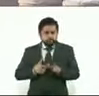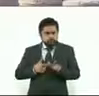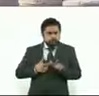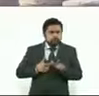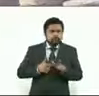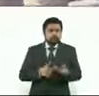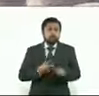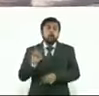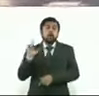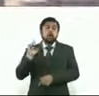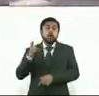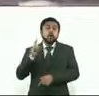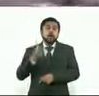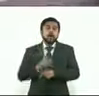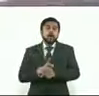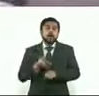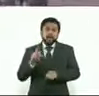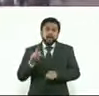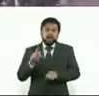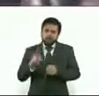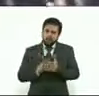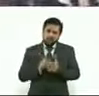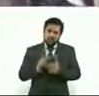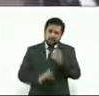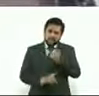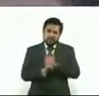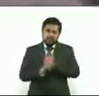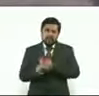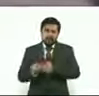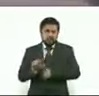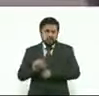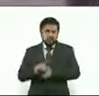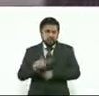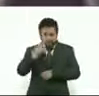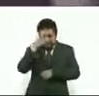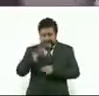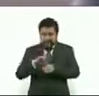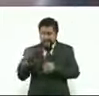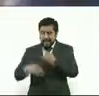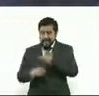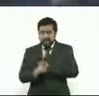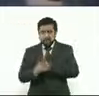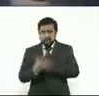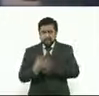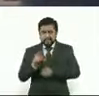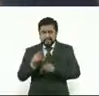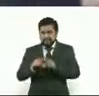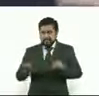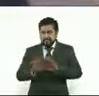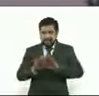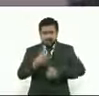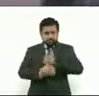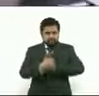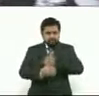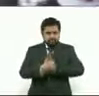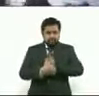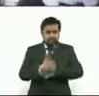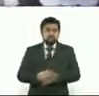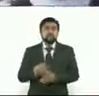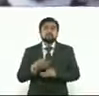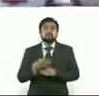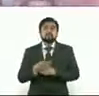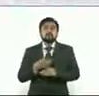que sea un buen cierre entre dos, entre Eloy y Darío. 5 kilómetros faltan. Así es, Toño. Y vamos con Fernando Jesús